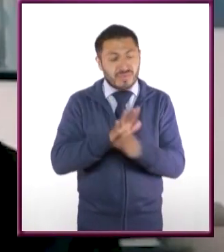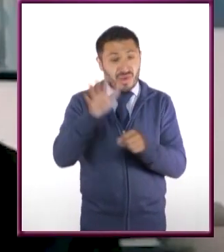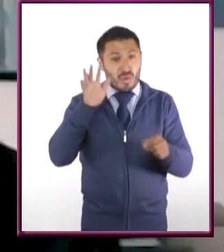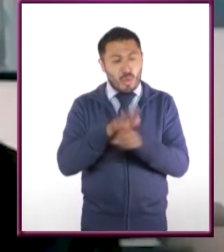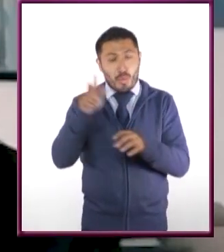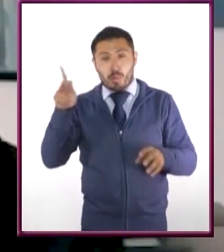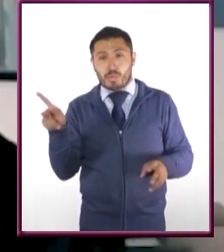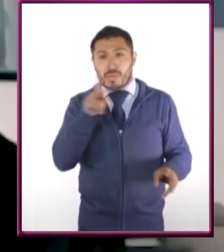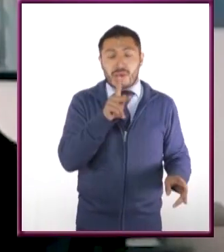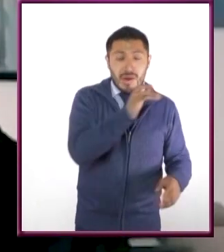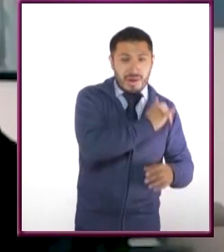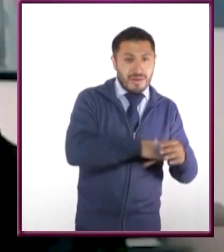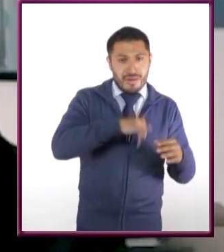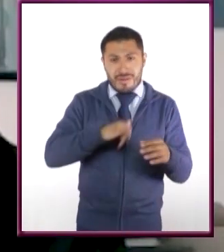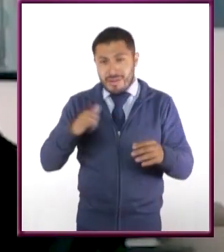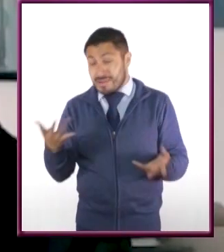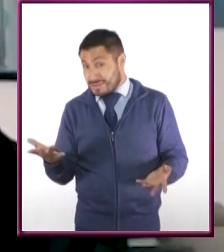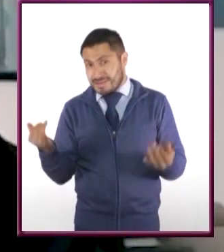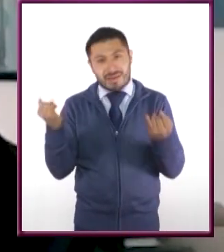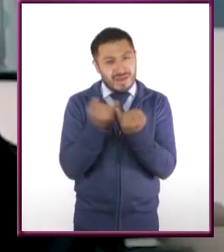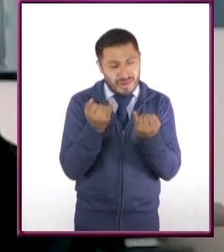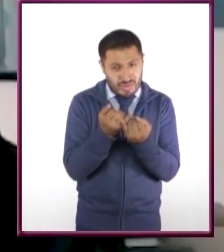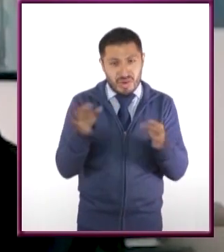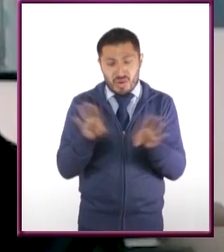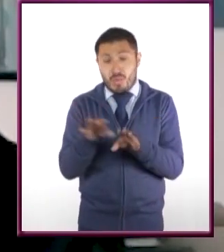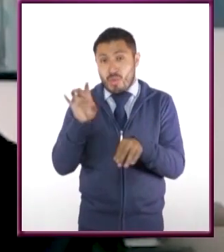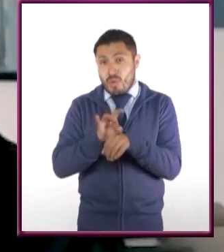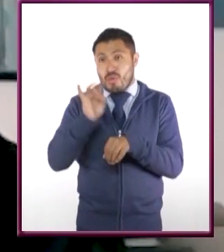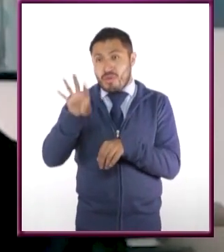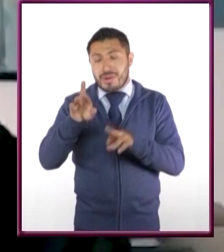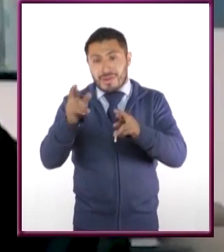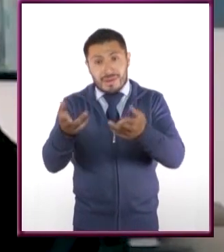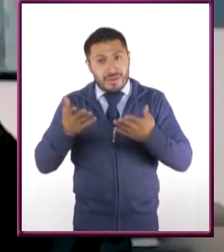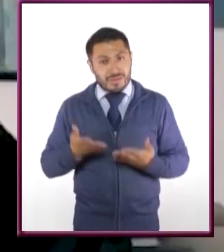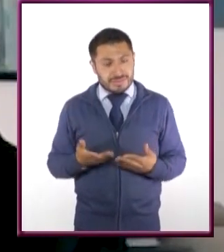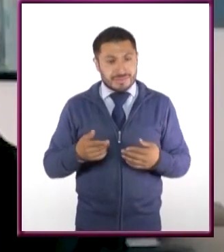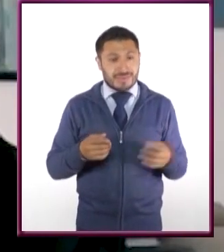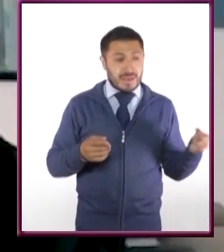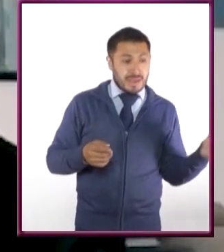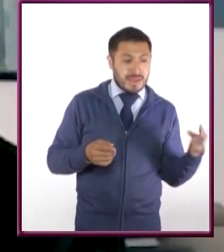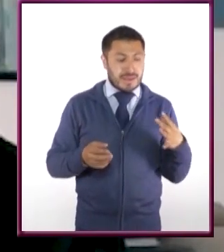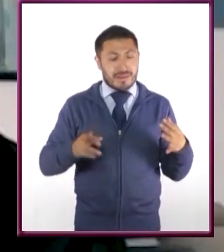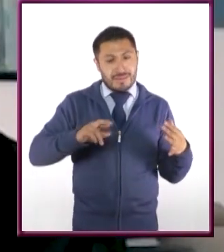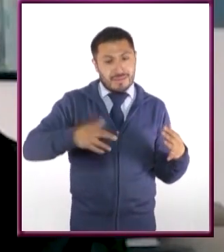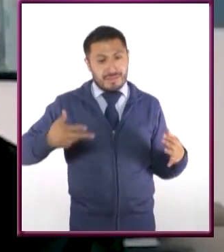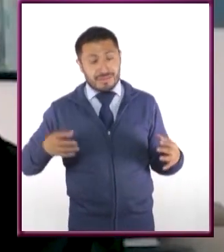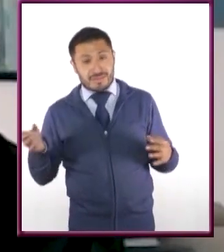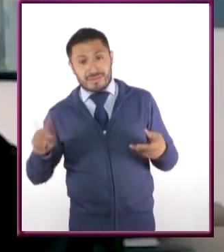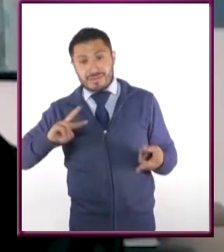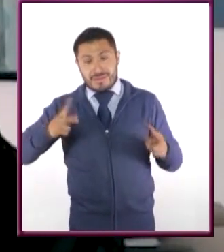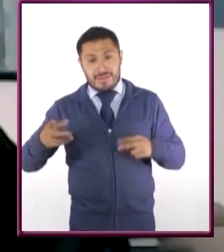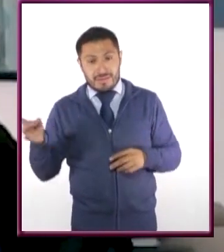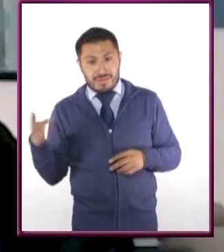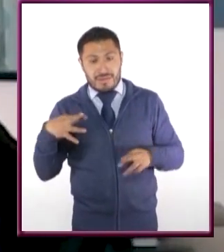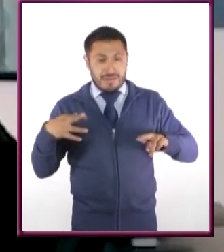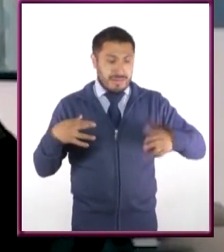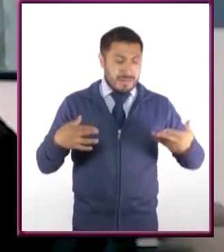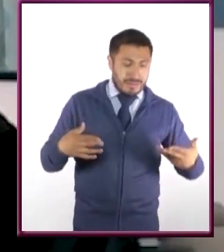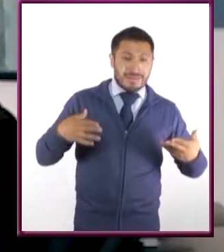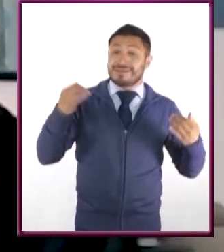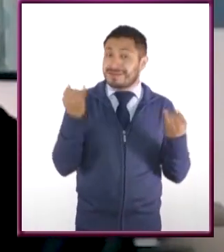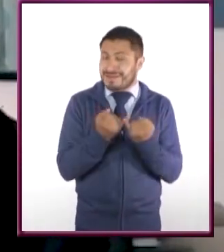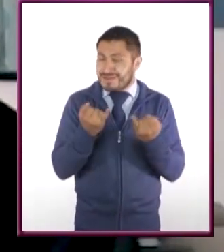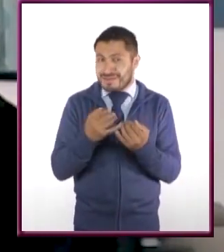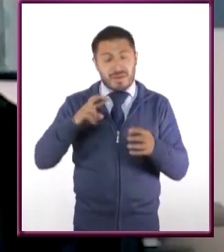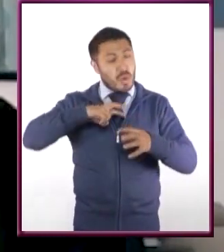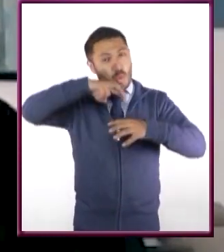similares con las ballenas? Bueno, pues que también hay un transmisor y hay un receptor, ¿sí? Los satélites también tienen un transmisor, hay un